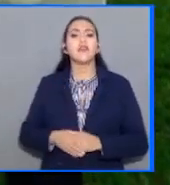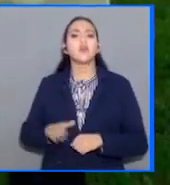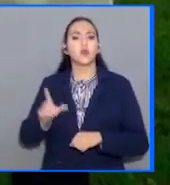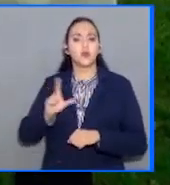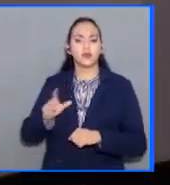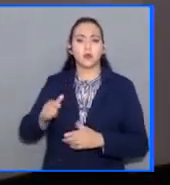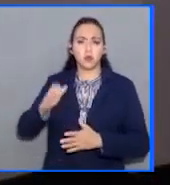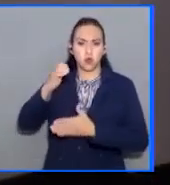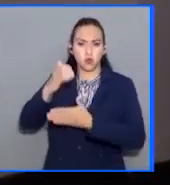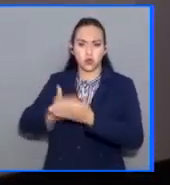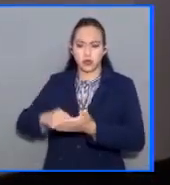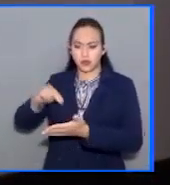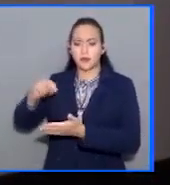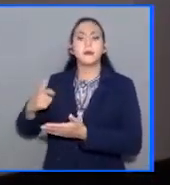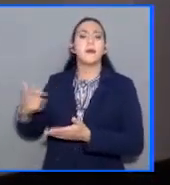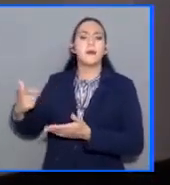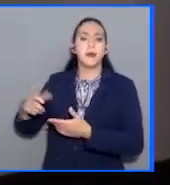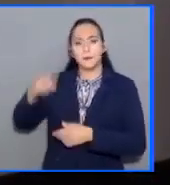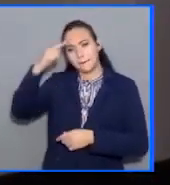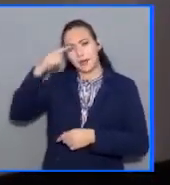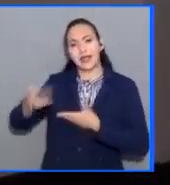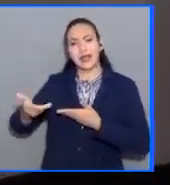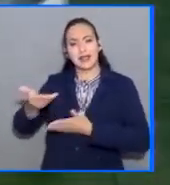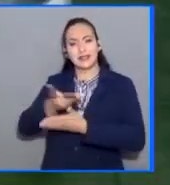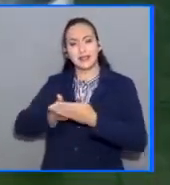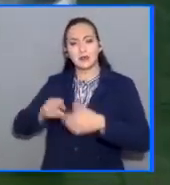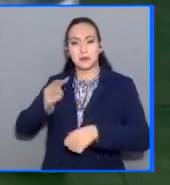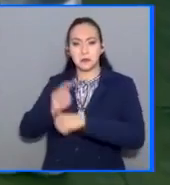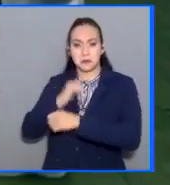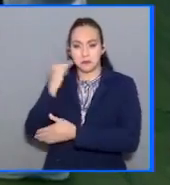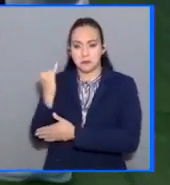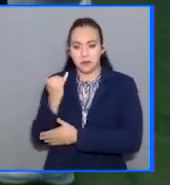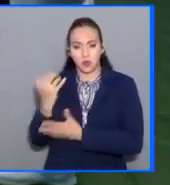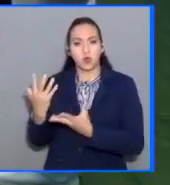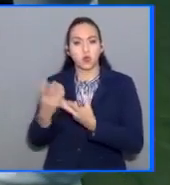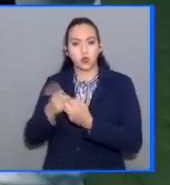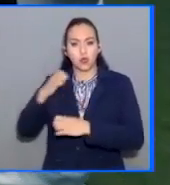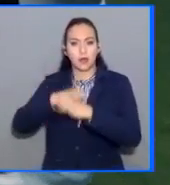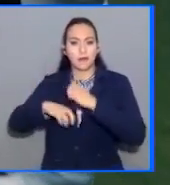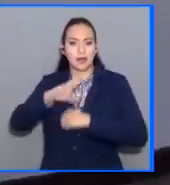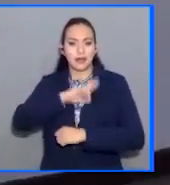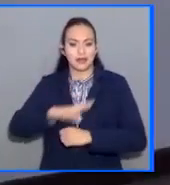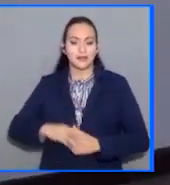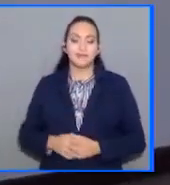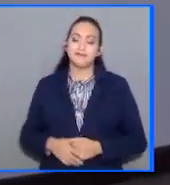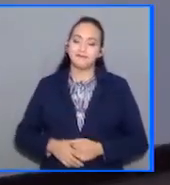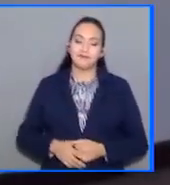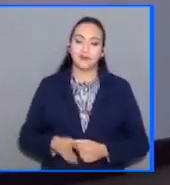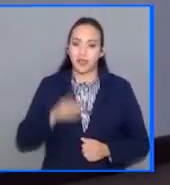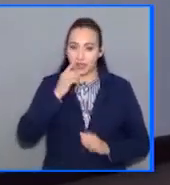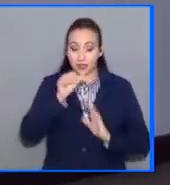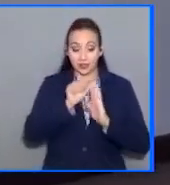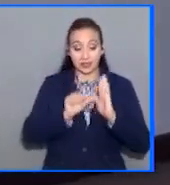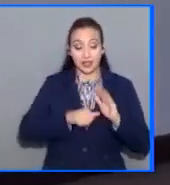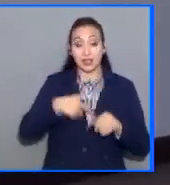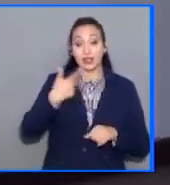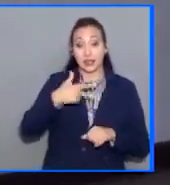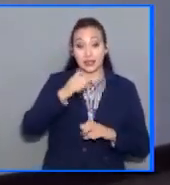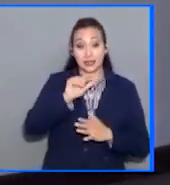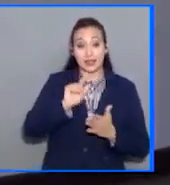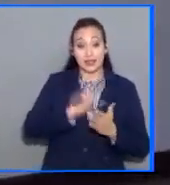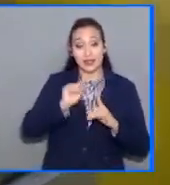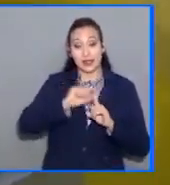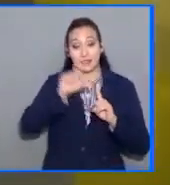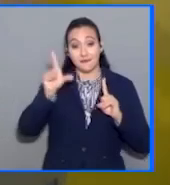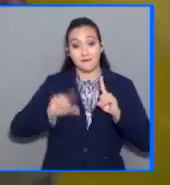de prestación de servicios de guardería con particulares. Pues recordó que el artículo 13 de la Ley Federal del Trabajo